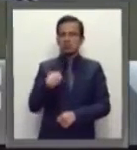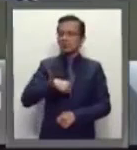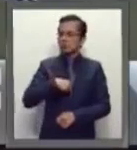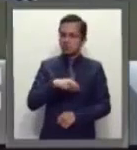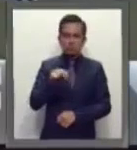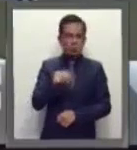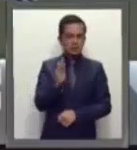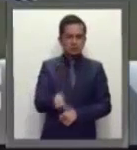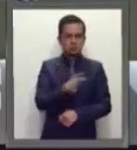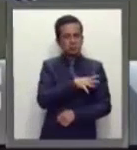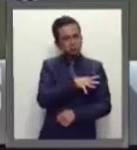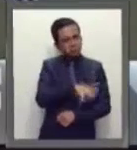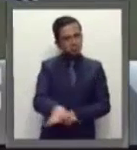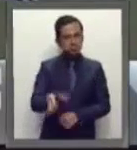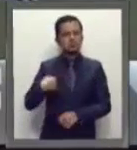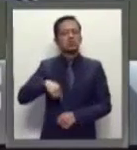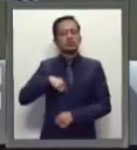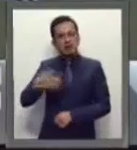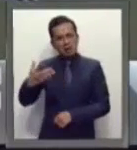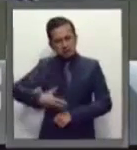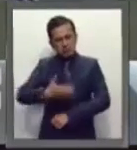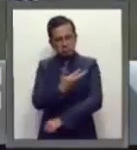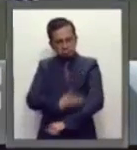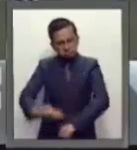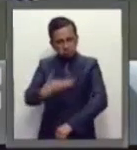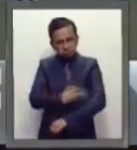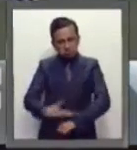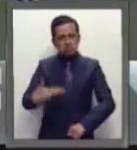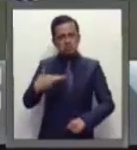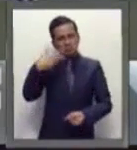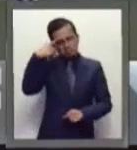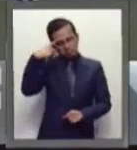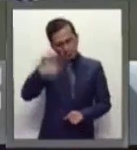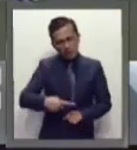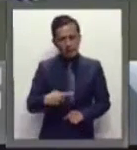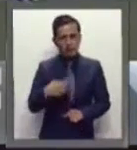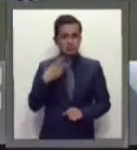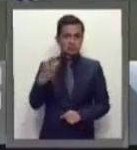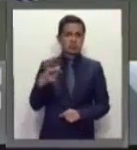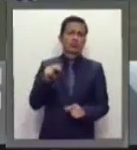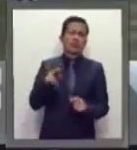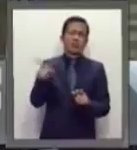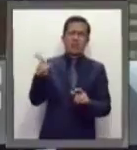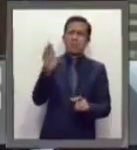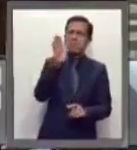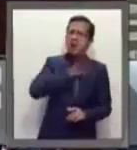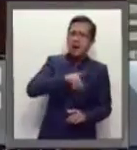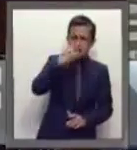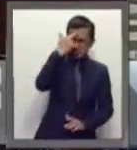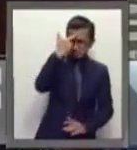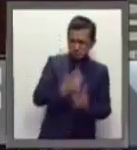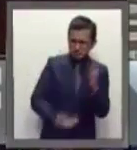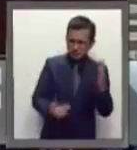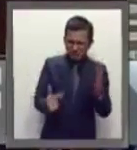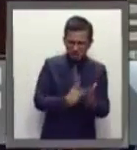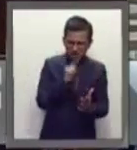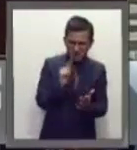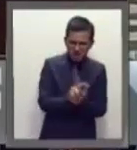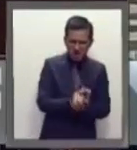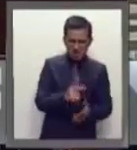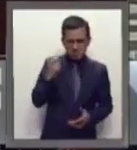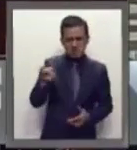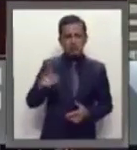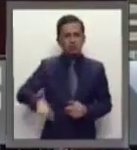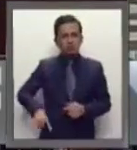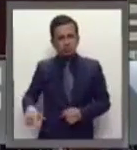utilizar todos los recursos jurídicos para combatir la ocupación ilegal de las instituciones del estado